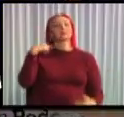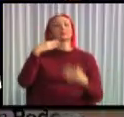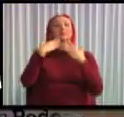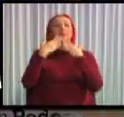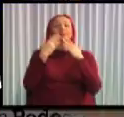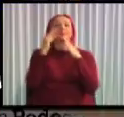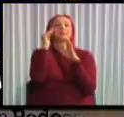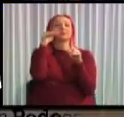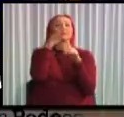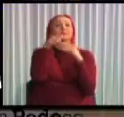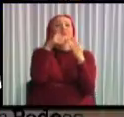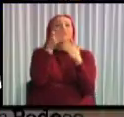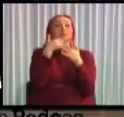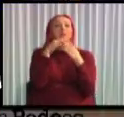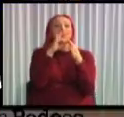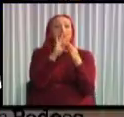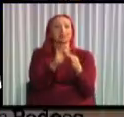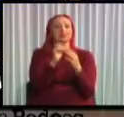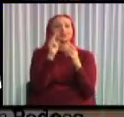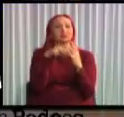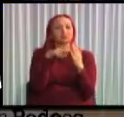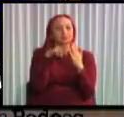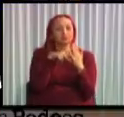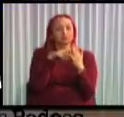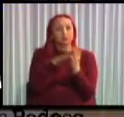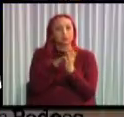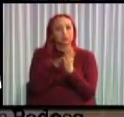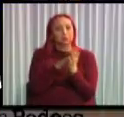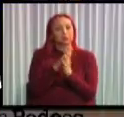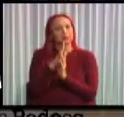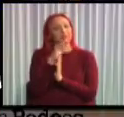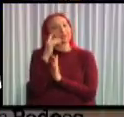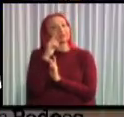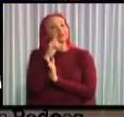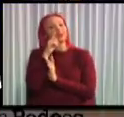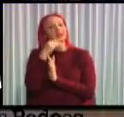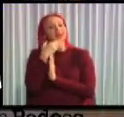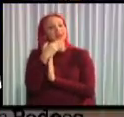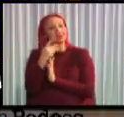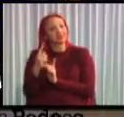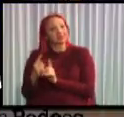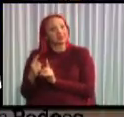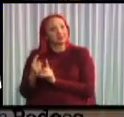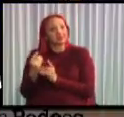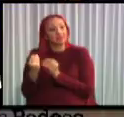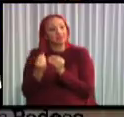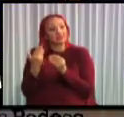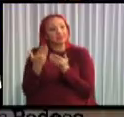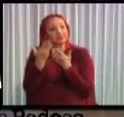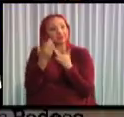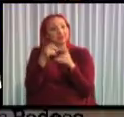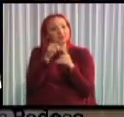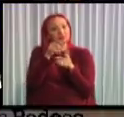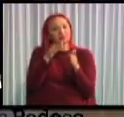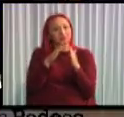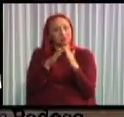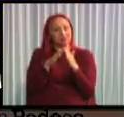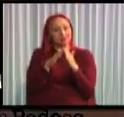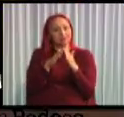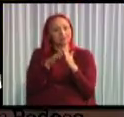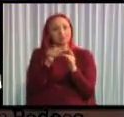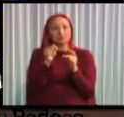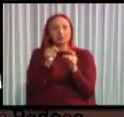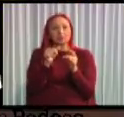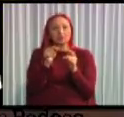los mensajes y todo lo que tengo, estoy leyéndolo. Y de verdad que agradecida de llevarles hasta sus hogares